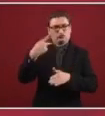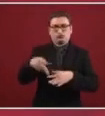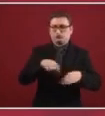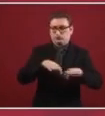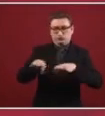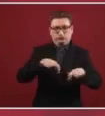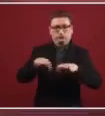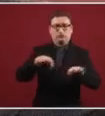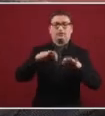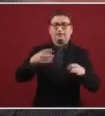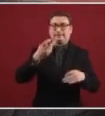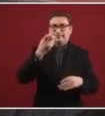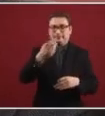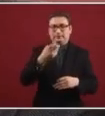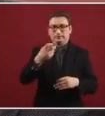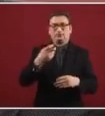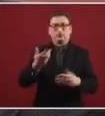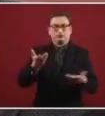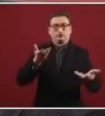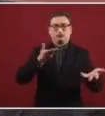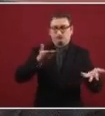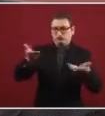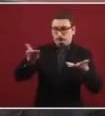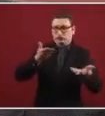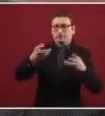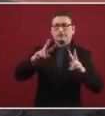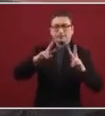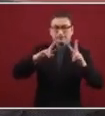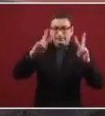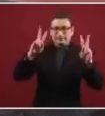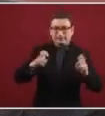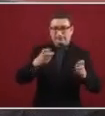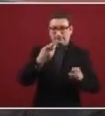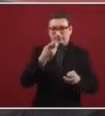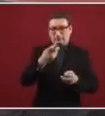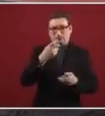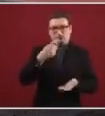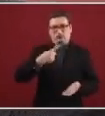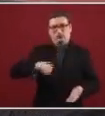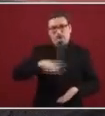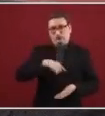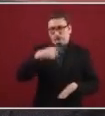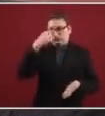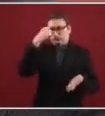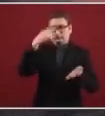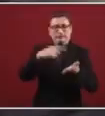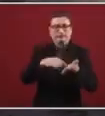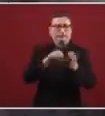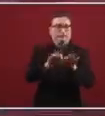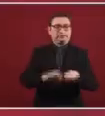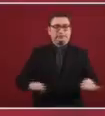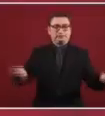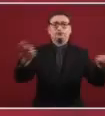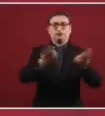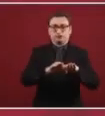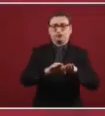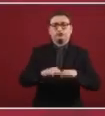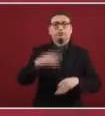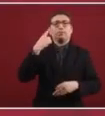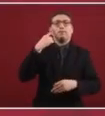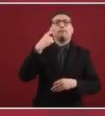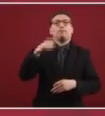a atender este asunto que consideramos importante para